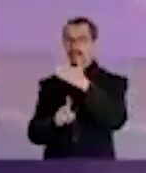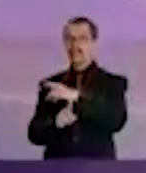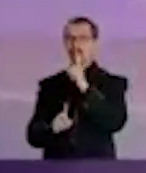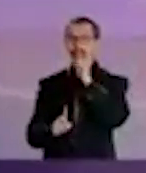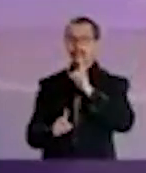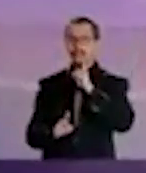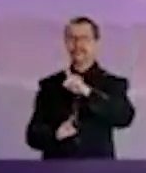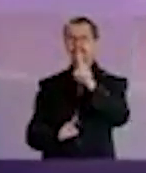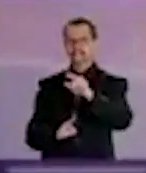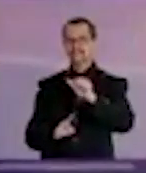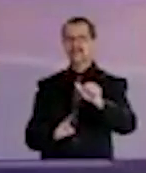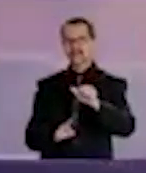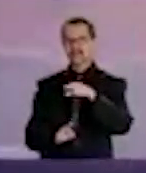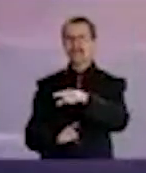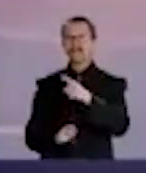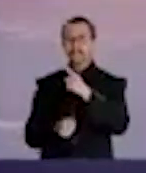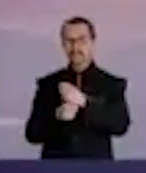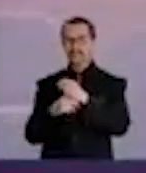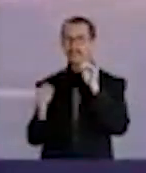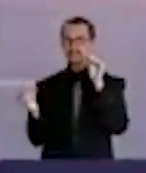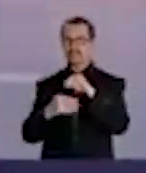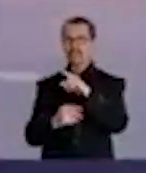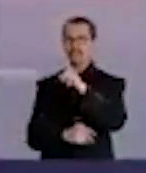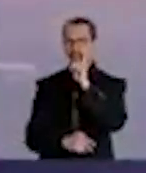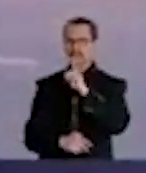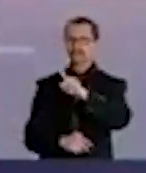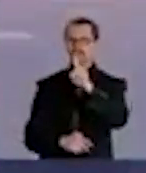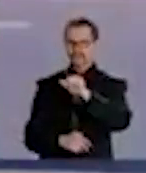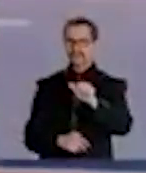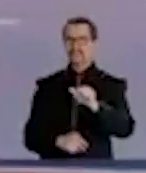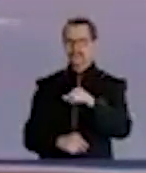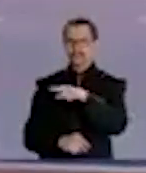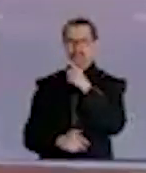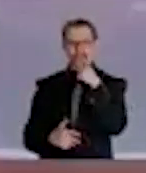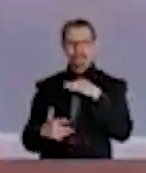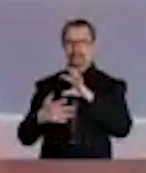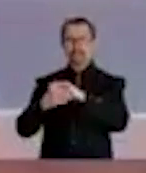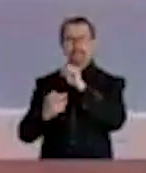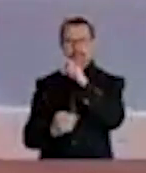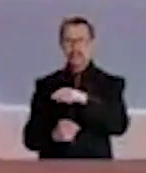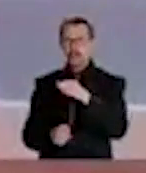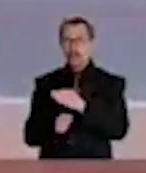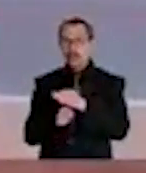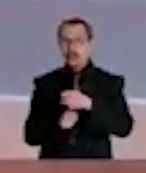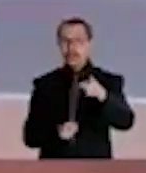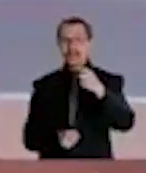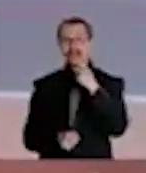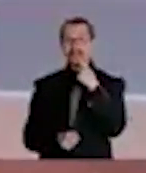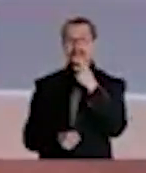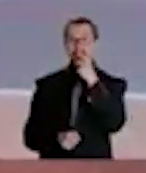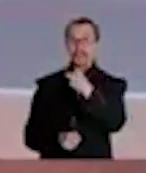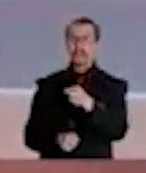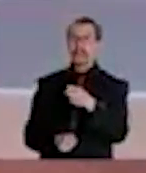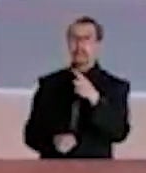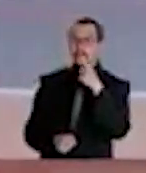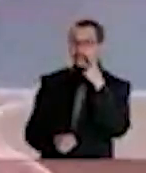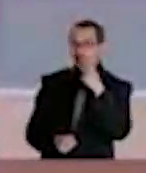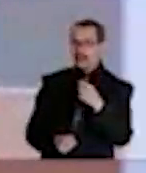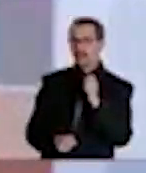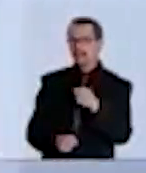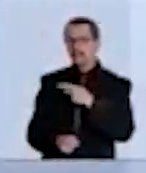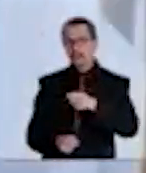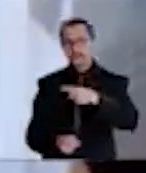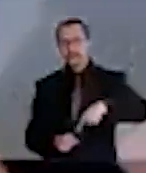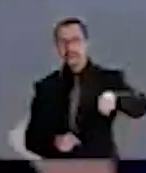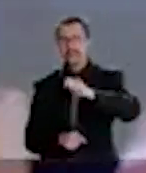es bien importante esta tendencia que tiene andrés manuel del señalar a los pobres como responsables de la violencia no tiene